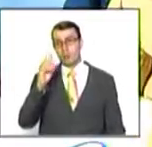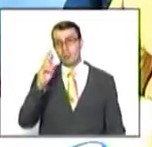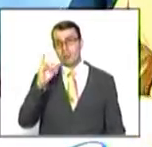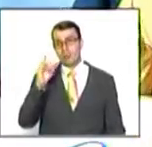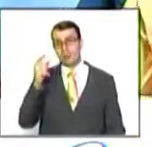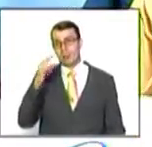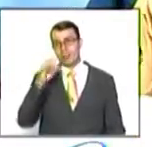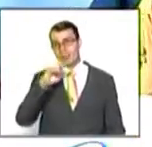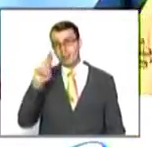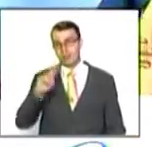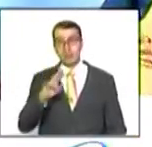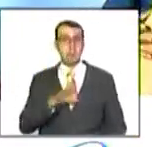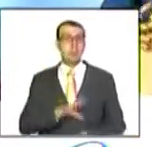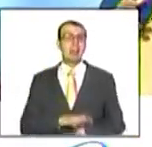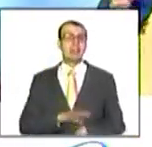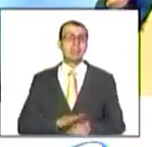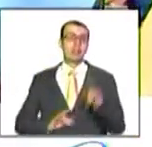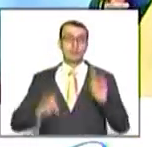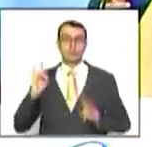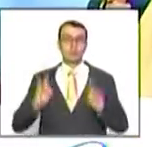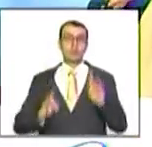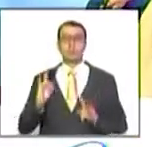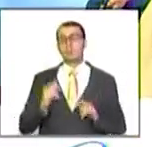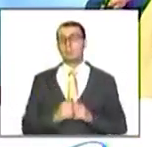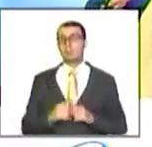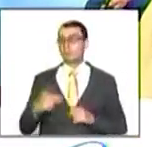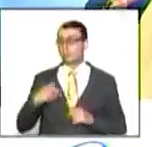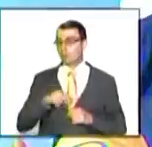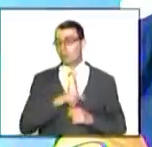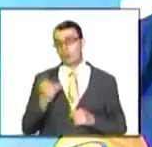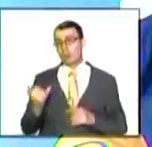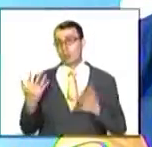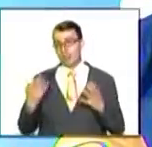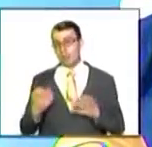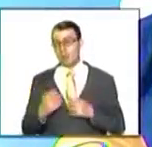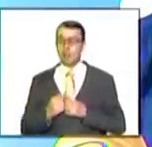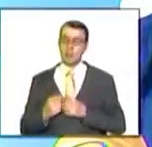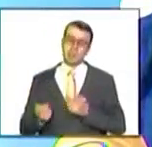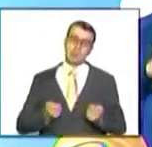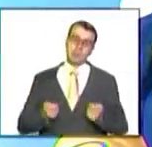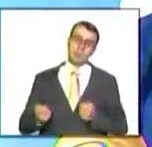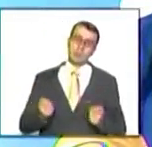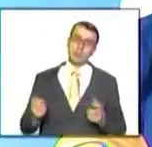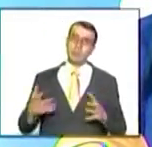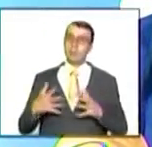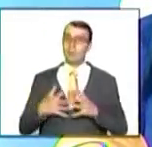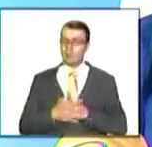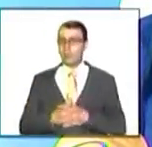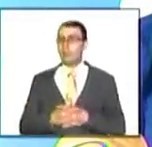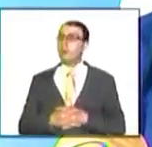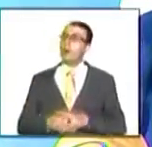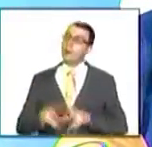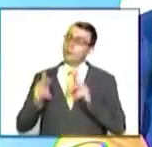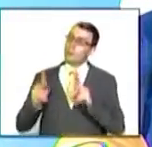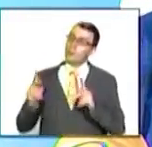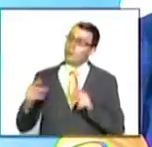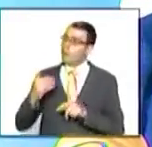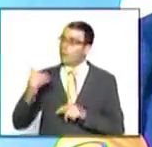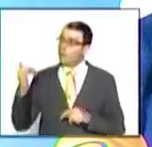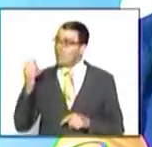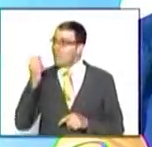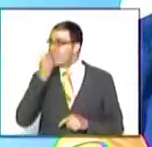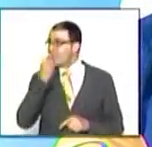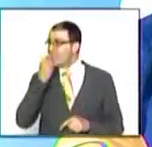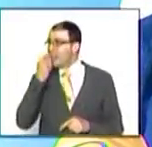lo que nosotros queremos hacer es un manejo integral. ¿Y nos apoyamos en qué? En el grupo de profesionales, que los